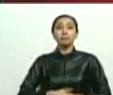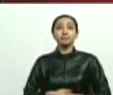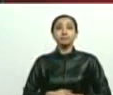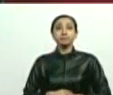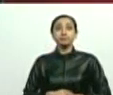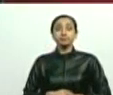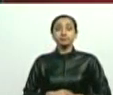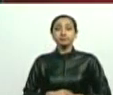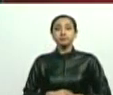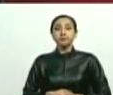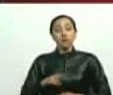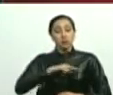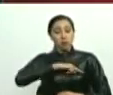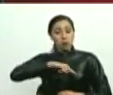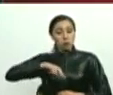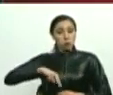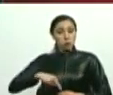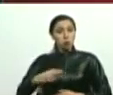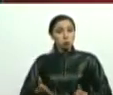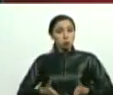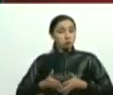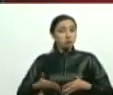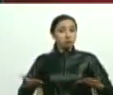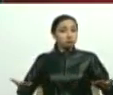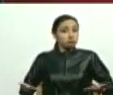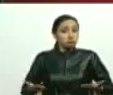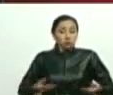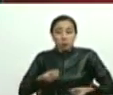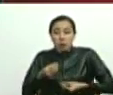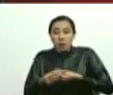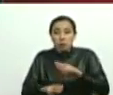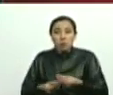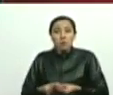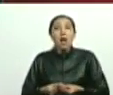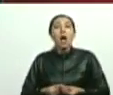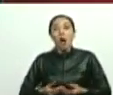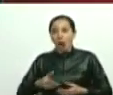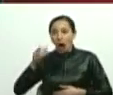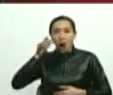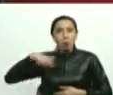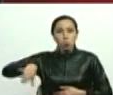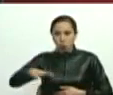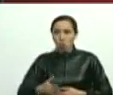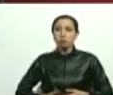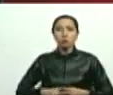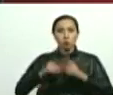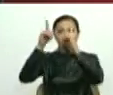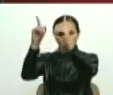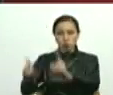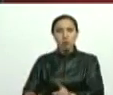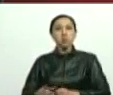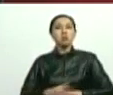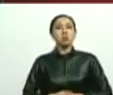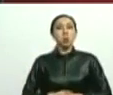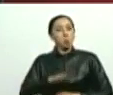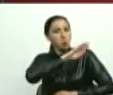Y para que nosotros logremos eso, tenemos que darle poder al pueblo, empoderar a nuestro